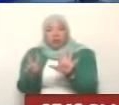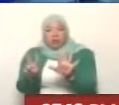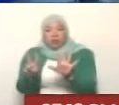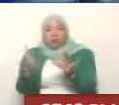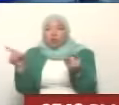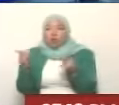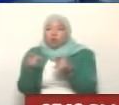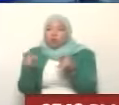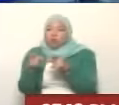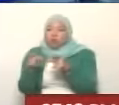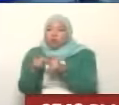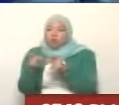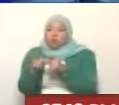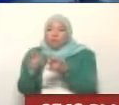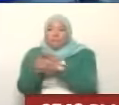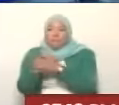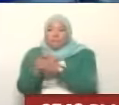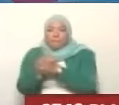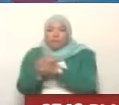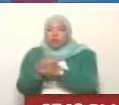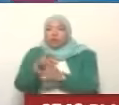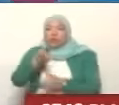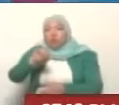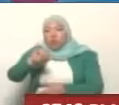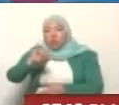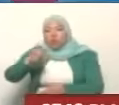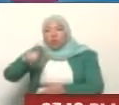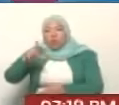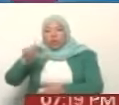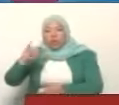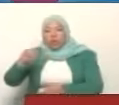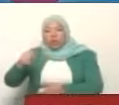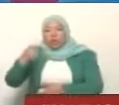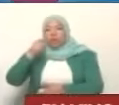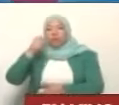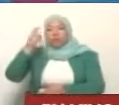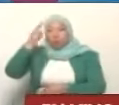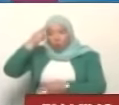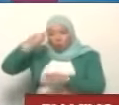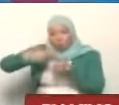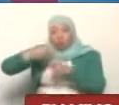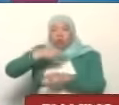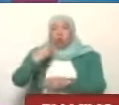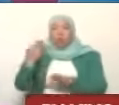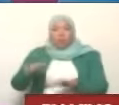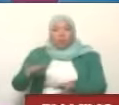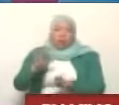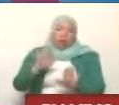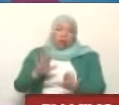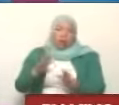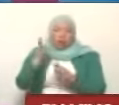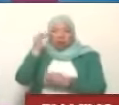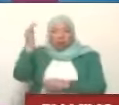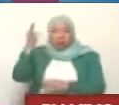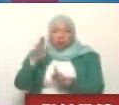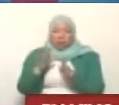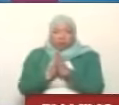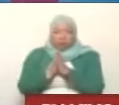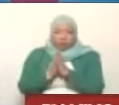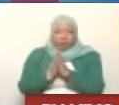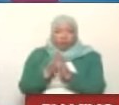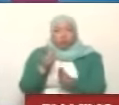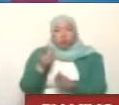pequeña oficina que tenía el compañero William Izarra, que en paz descanse, honor y gloria al comandante William Izarra, en